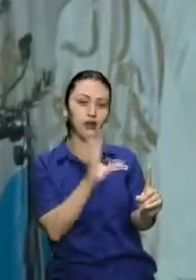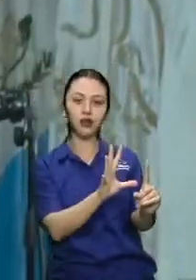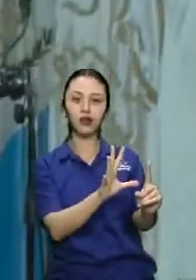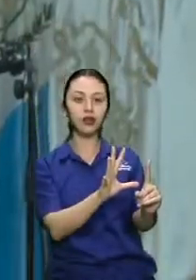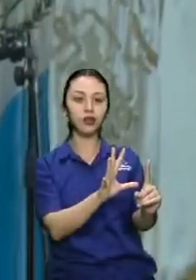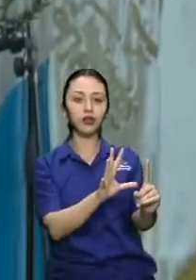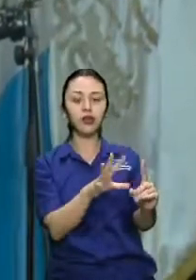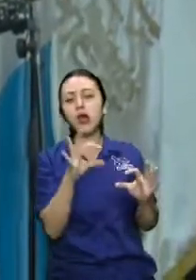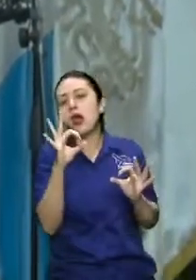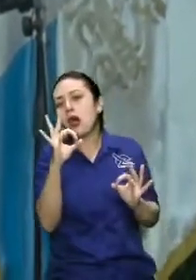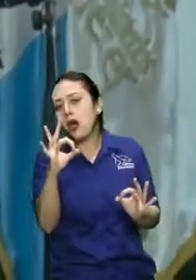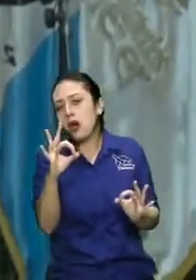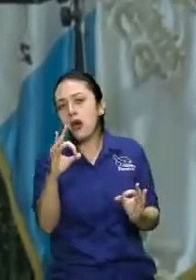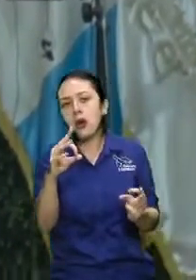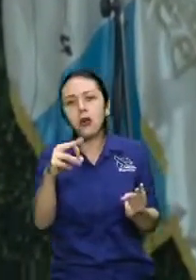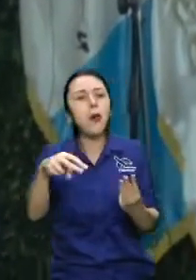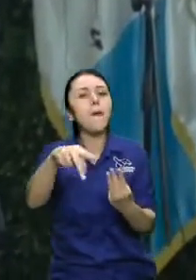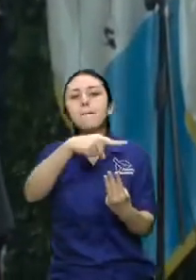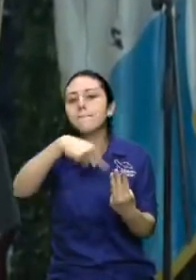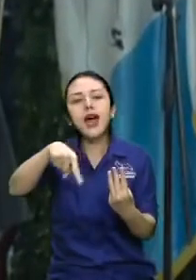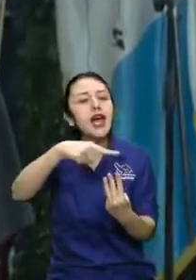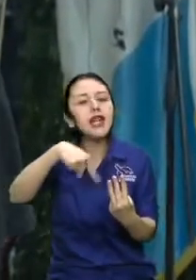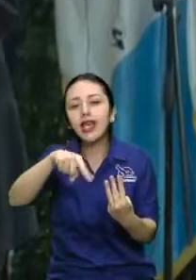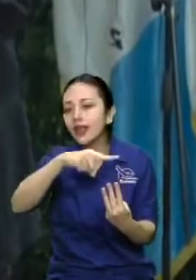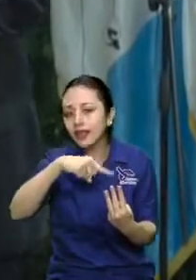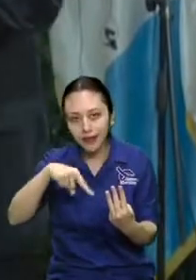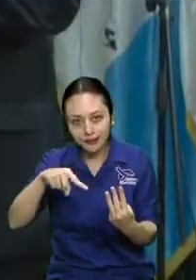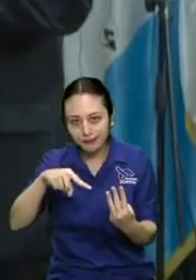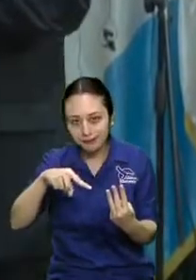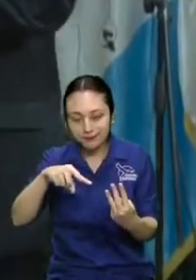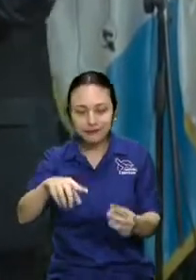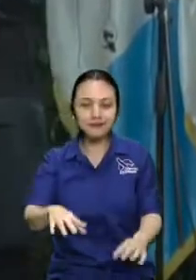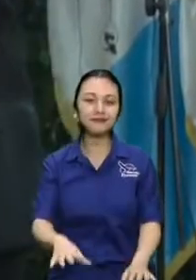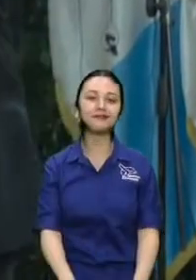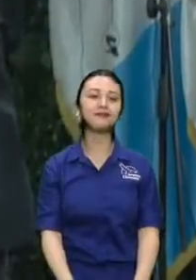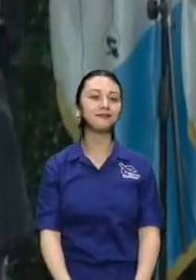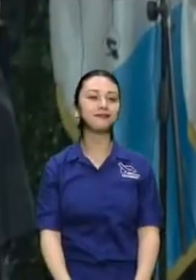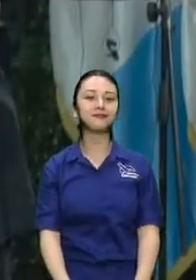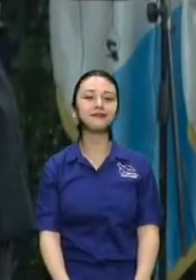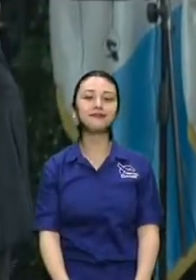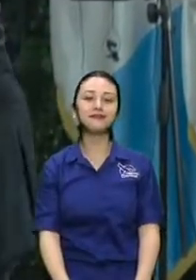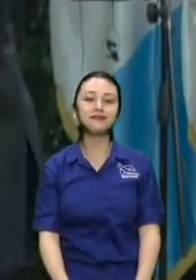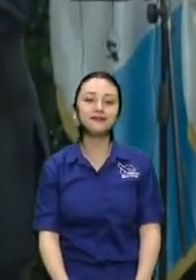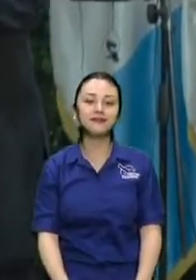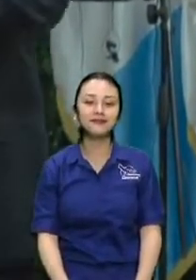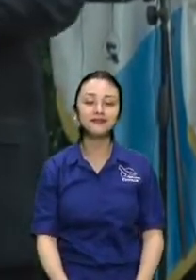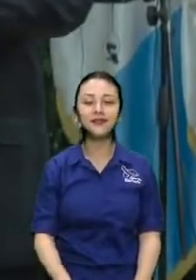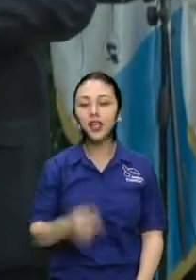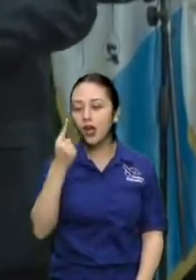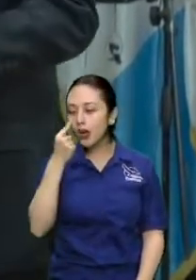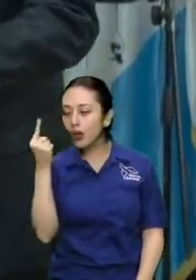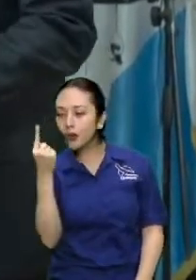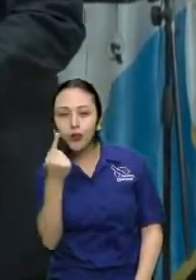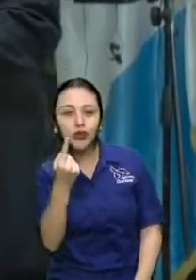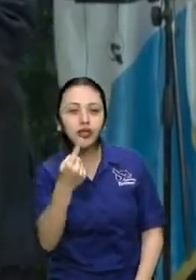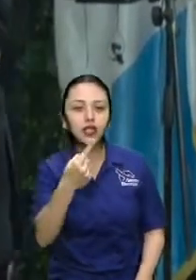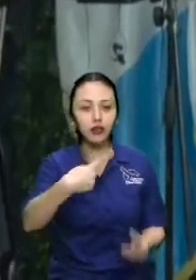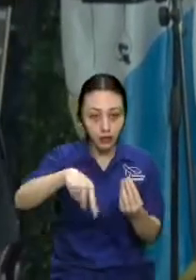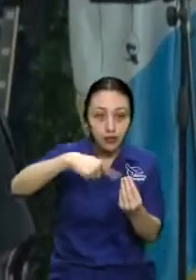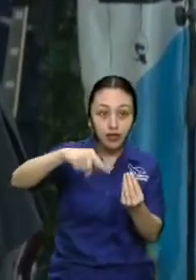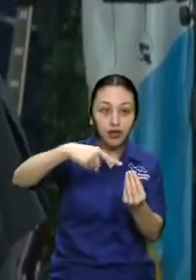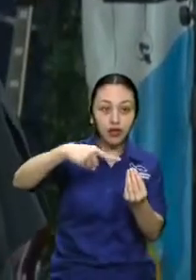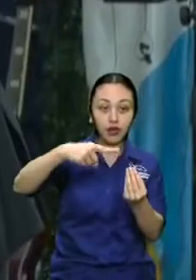Un su familiar, pues, si no trajo a su hijo, pues, no quiso venir el muchacho bandido. No, renuncio a tu bandido, no es bandido. Dígale,